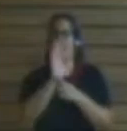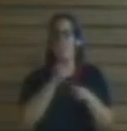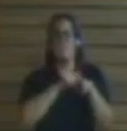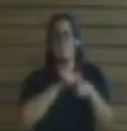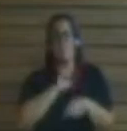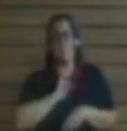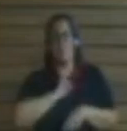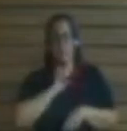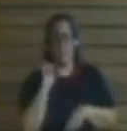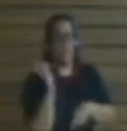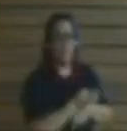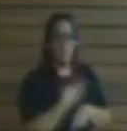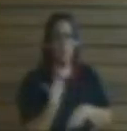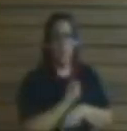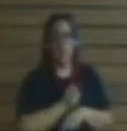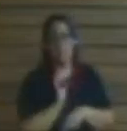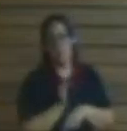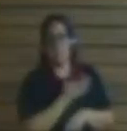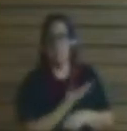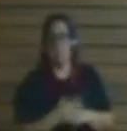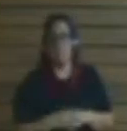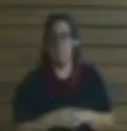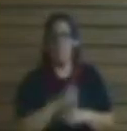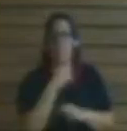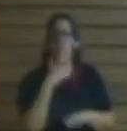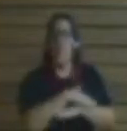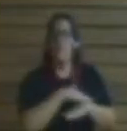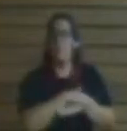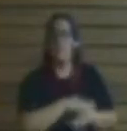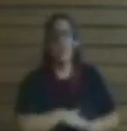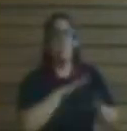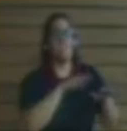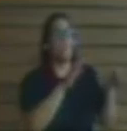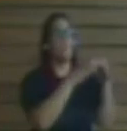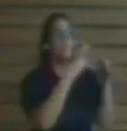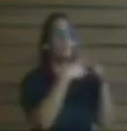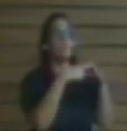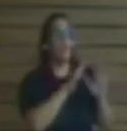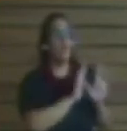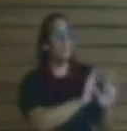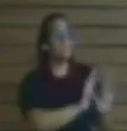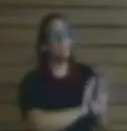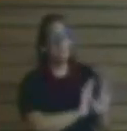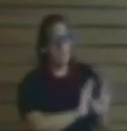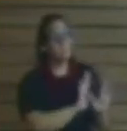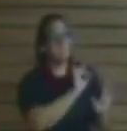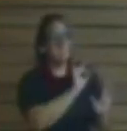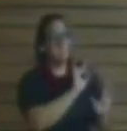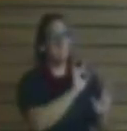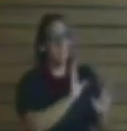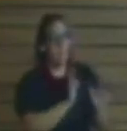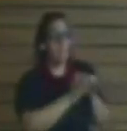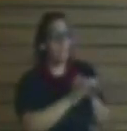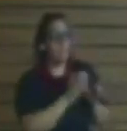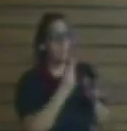la comunidad. Efectivamente, usted gobierna para los partidos. Para los partidos, sí, sí, que la apoyan.